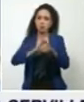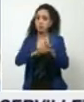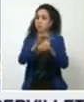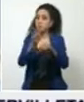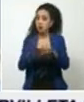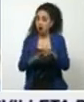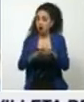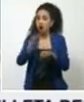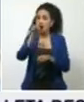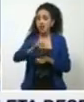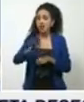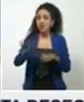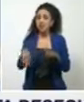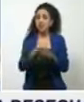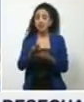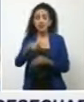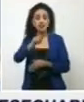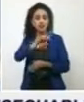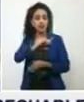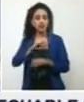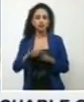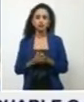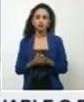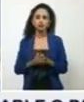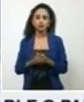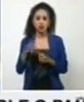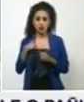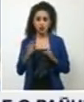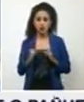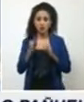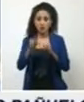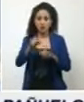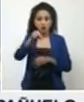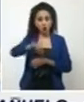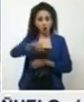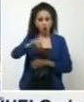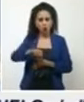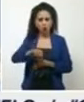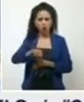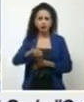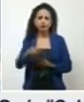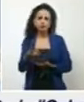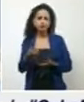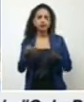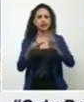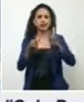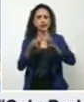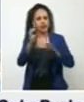En el día de ayer, y eso lo estaban dando hoy Telesur y demás,